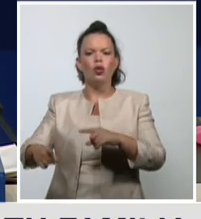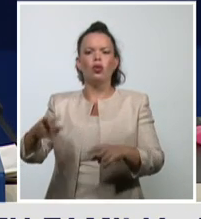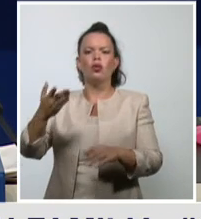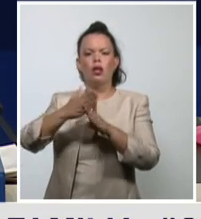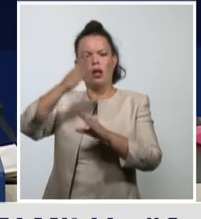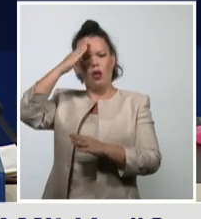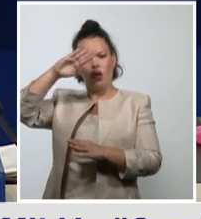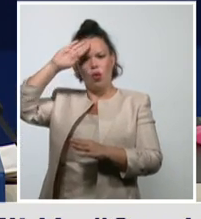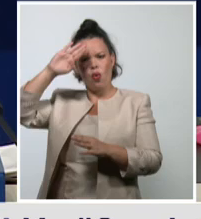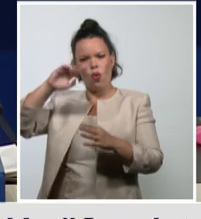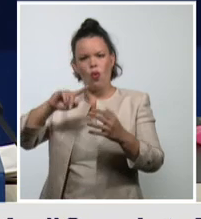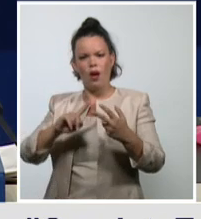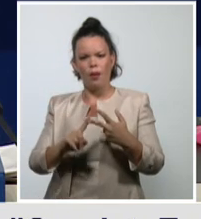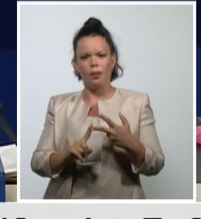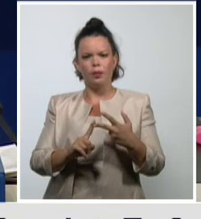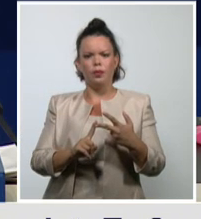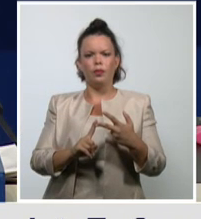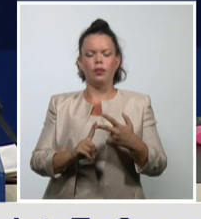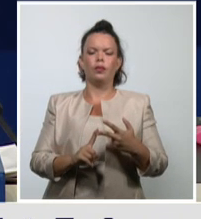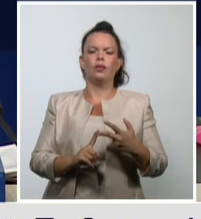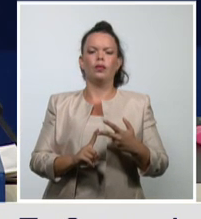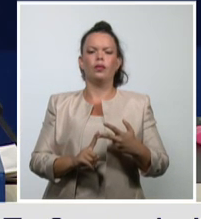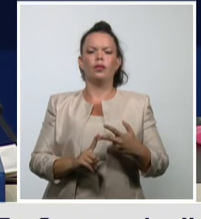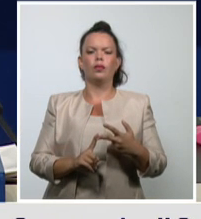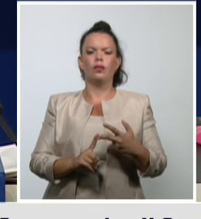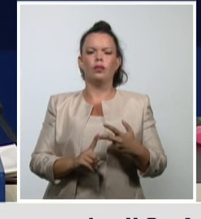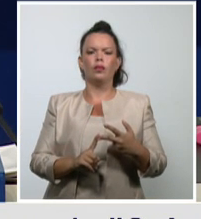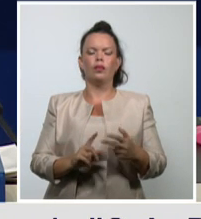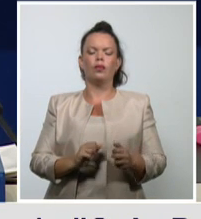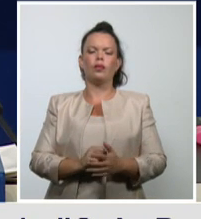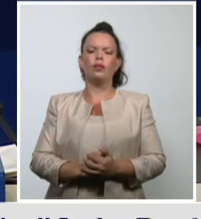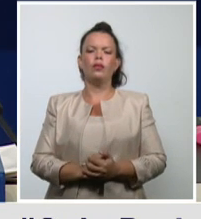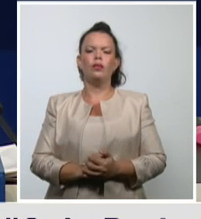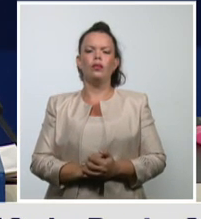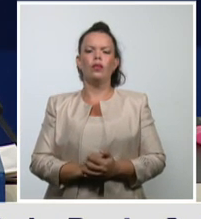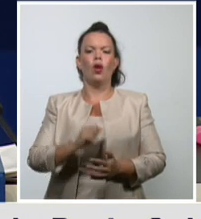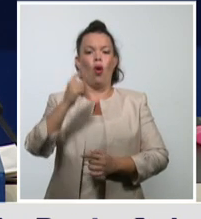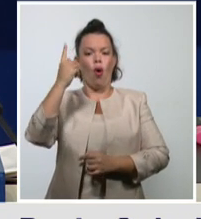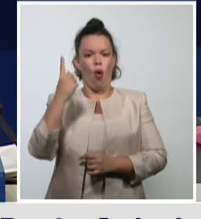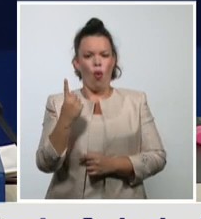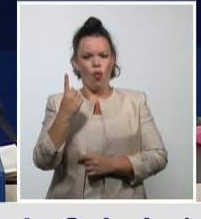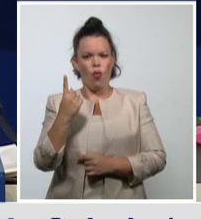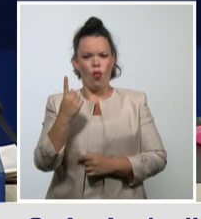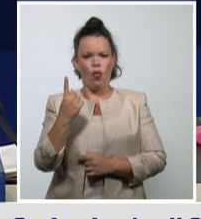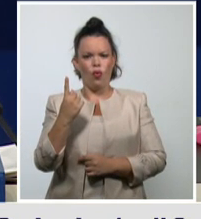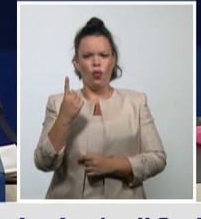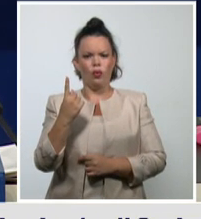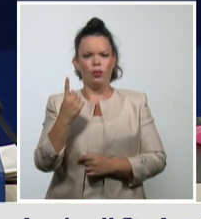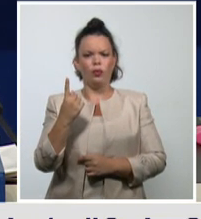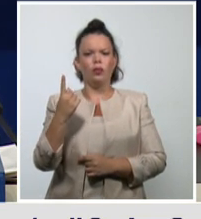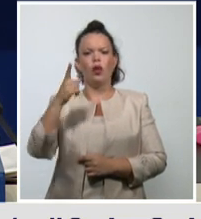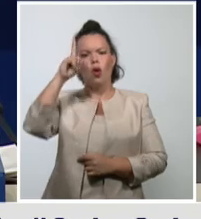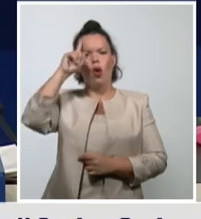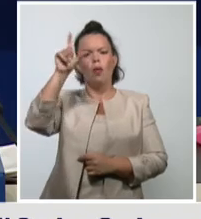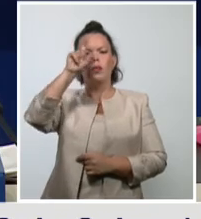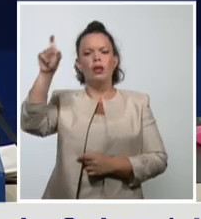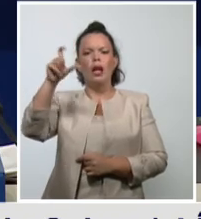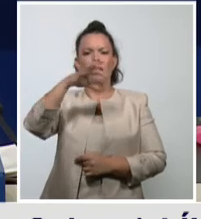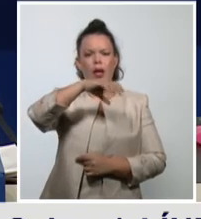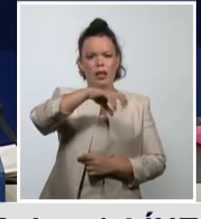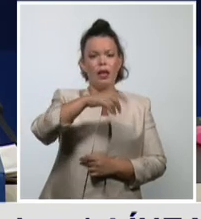Fran País y 2 en el Joaquín Castillo Duani de Santiago de Cuba. 1 en el Hospital León Cuervo Rubio de Pinar del Río, que ayer